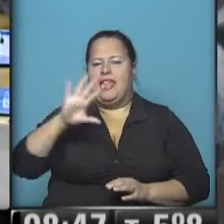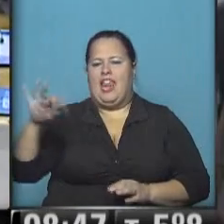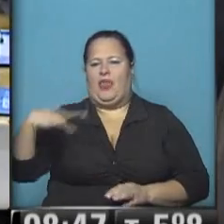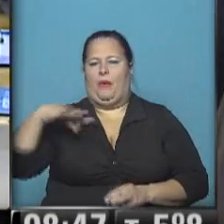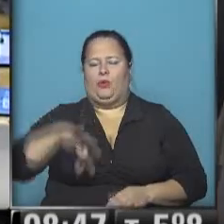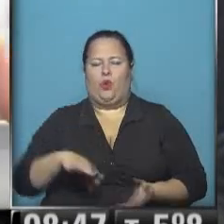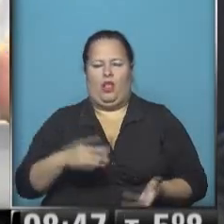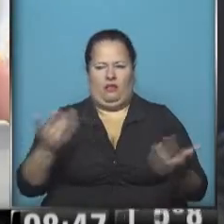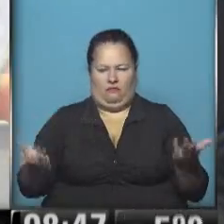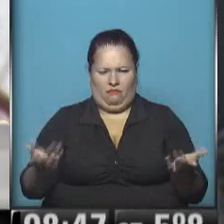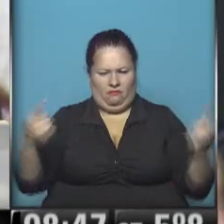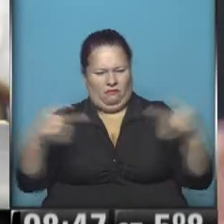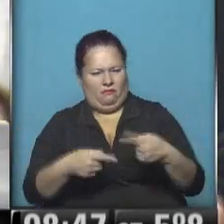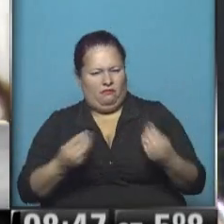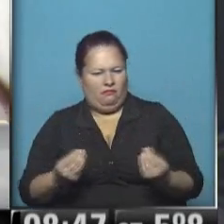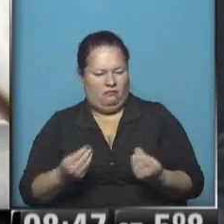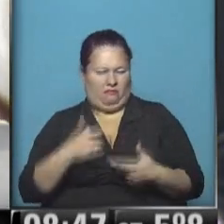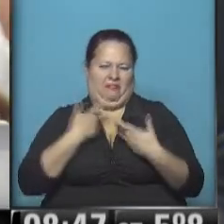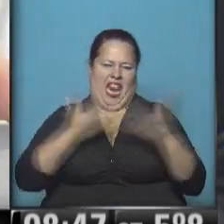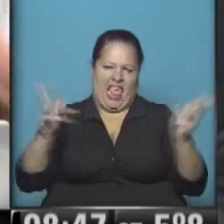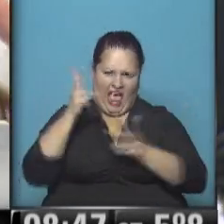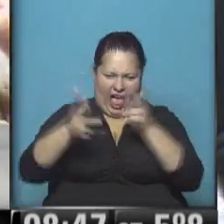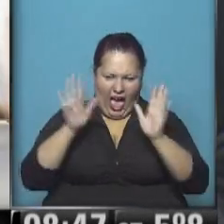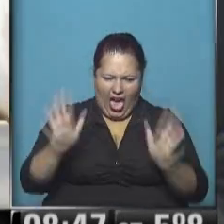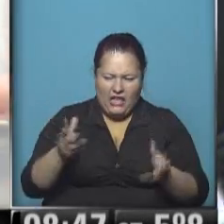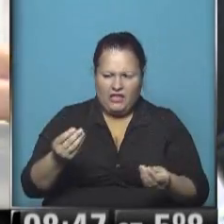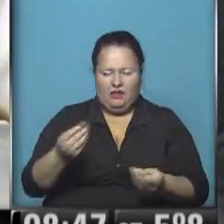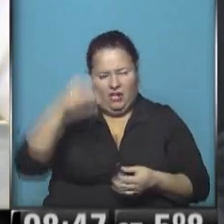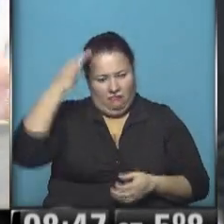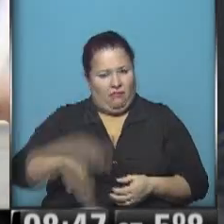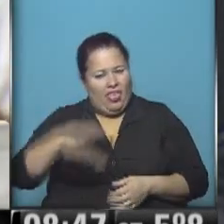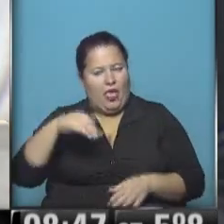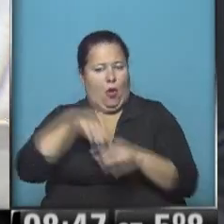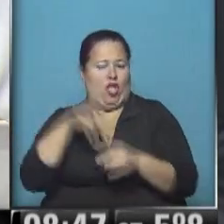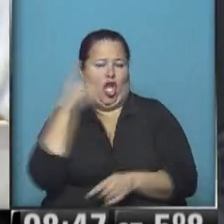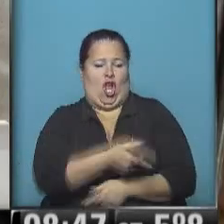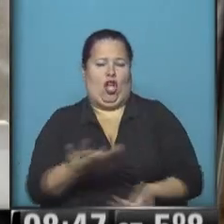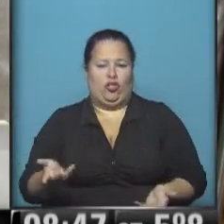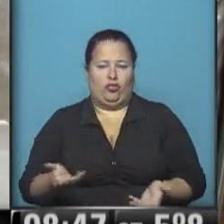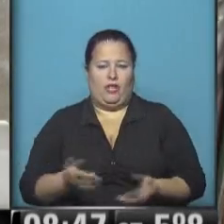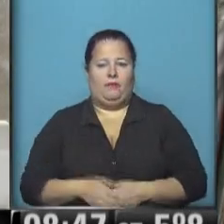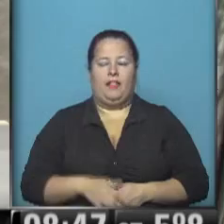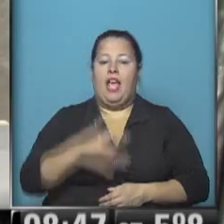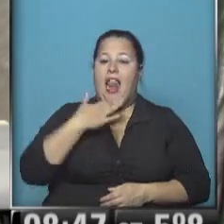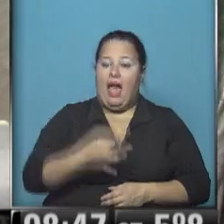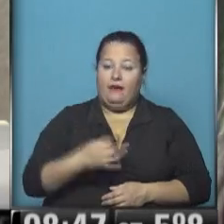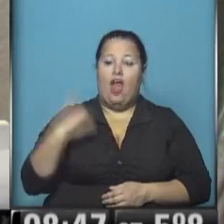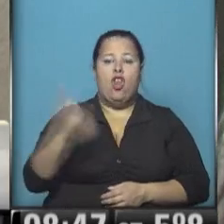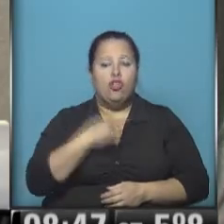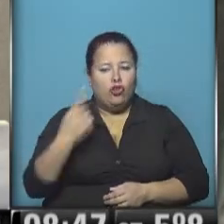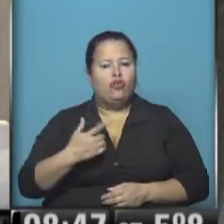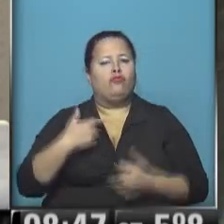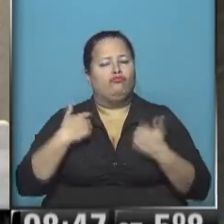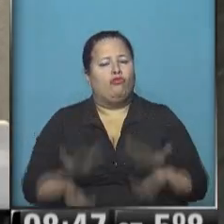ganar, tienen la contradicción y la impunidad de decir eso, cuando en realidad deberían haber votado en contra. La verdad que a nosotros estamos